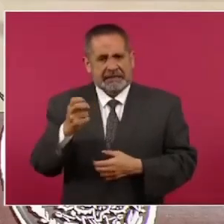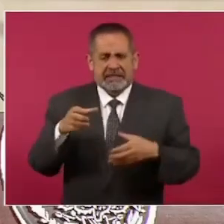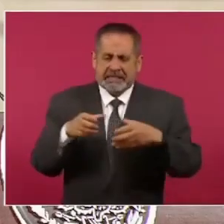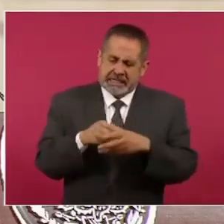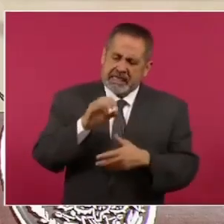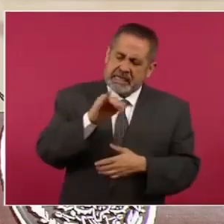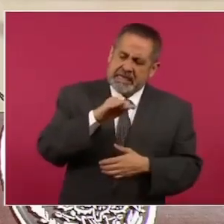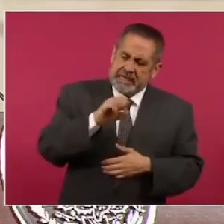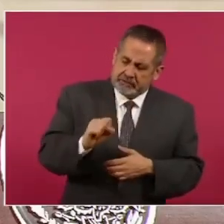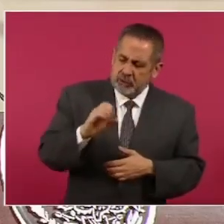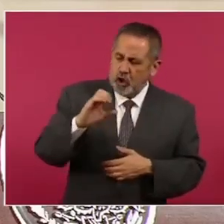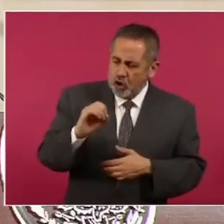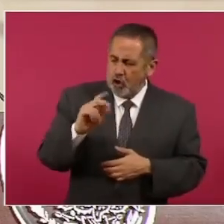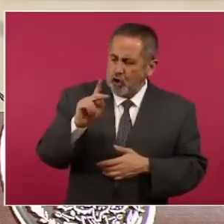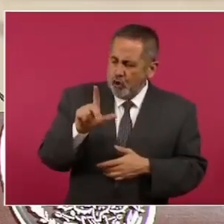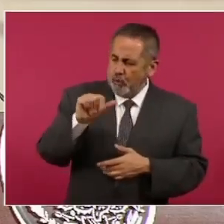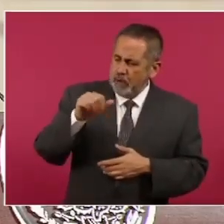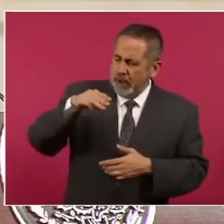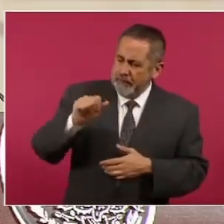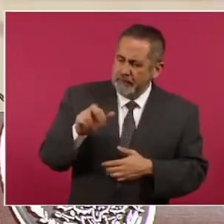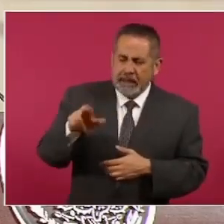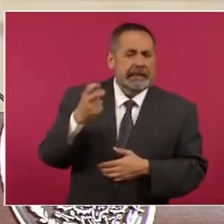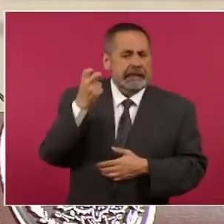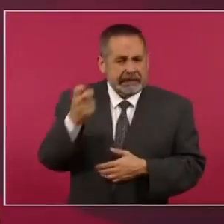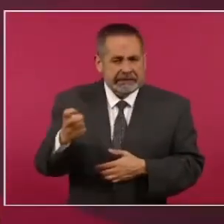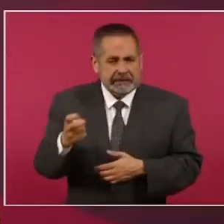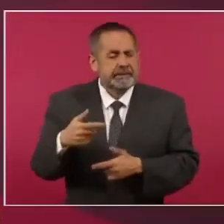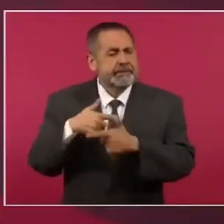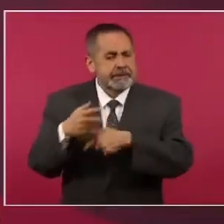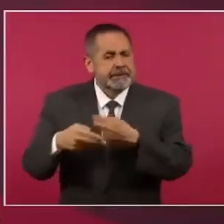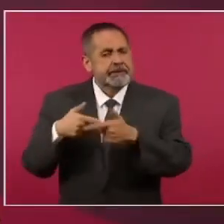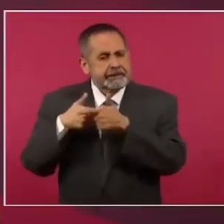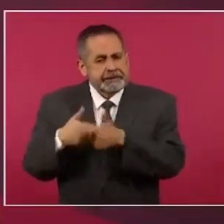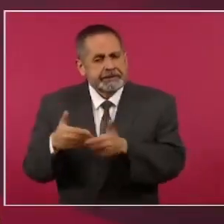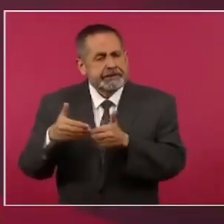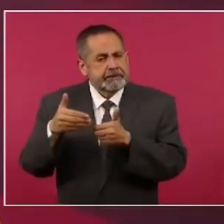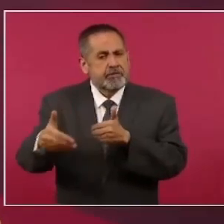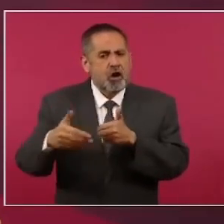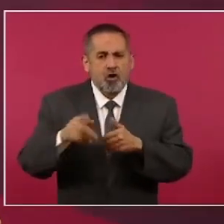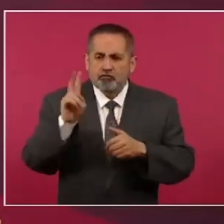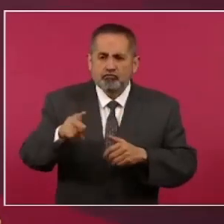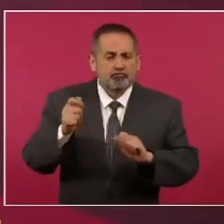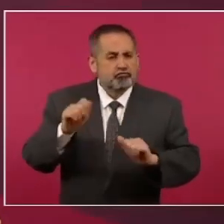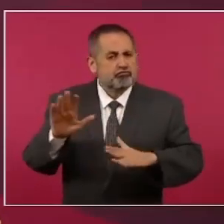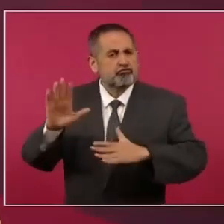se está aplicando. Y vamos avanzando y tenemos el compromiso